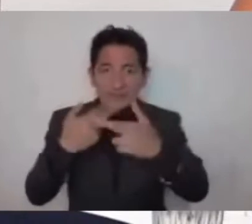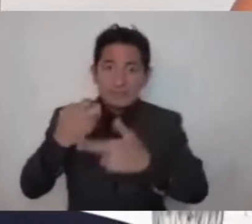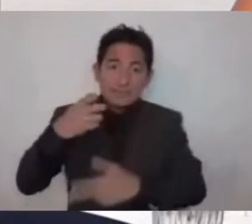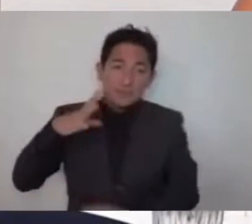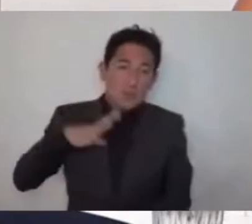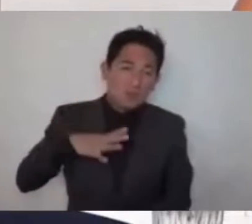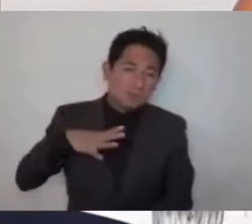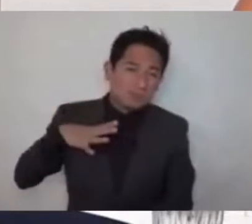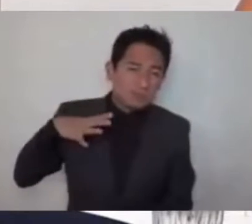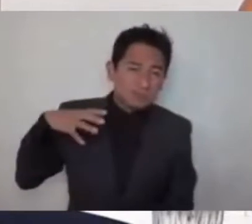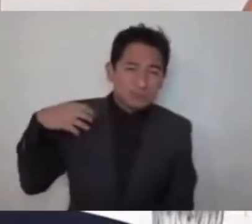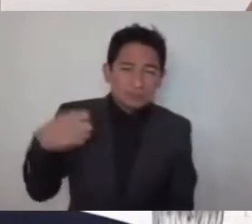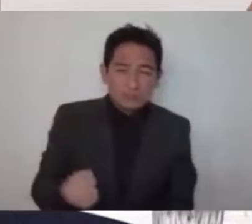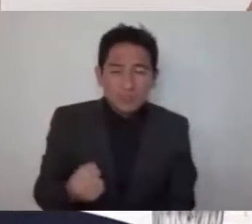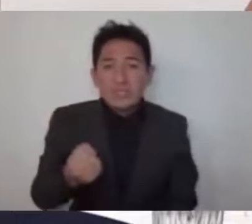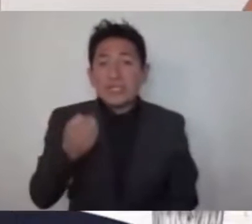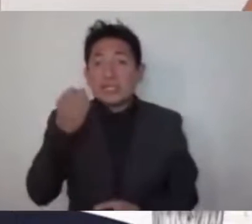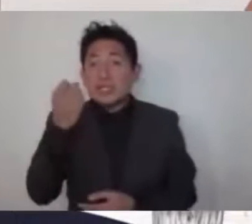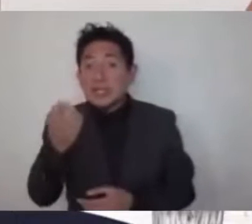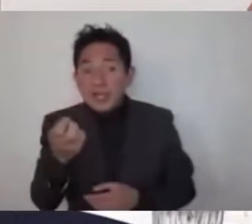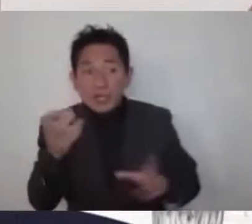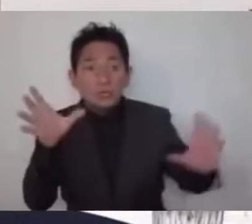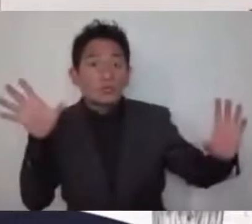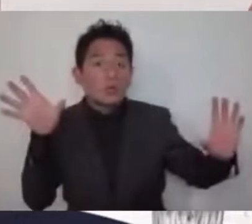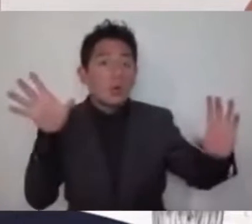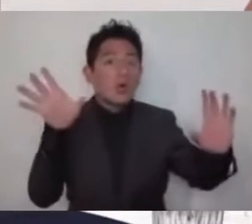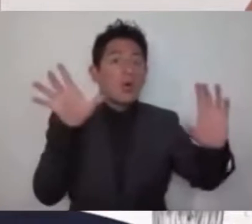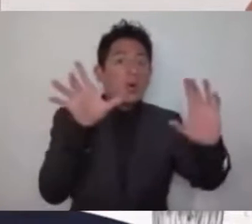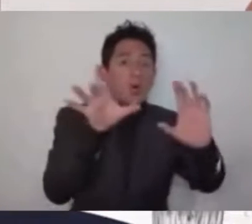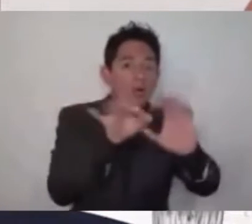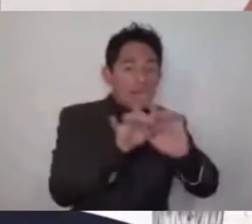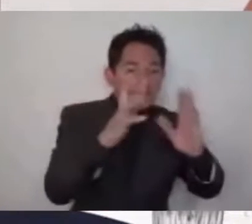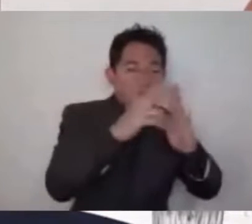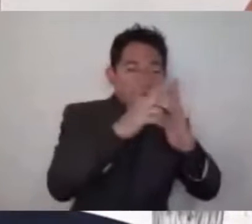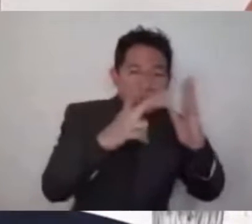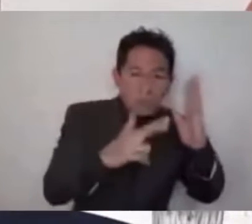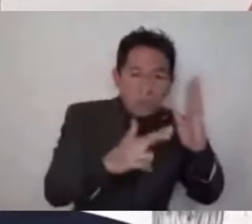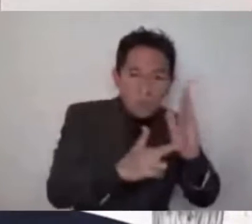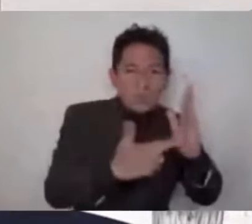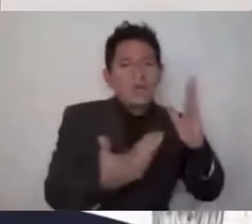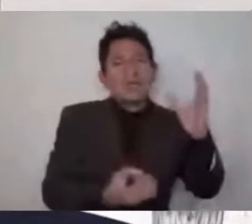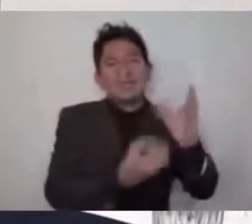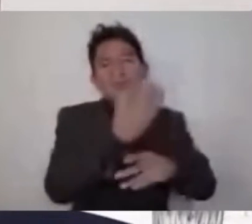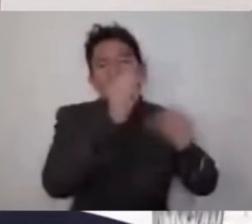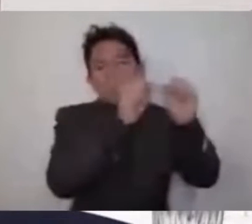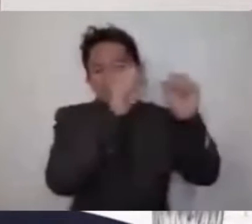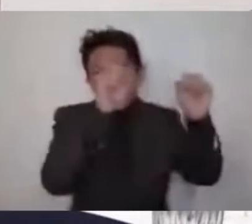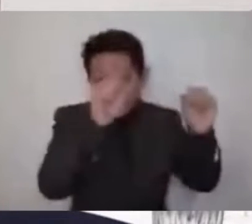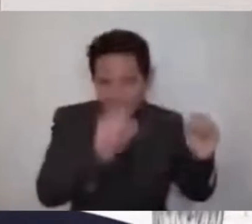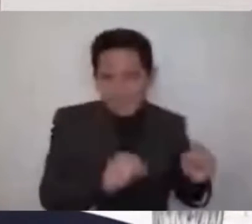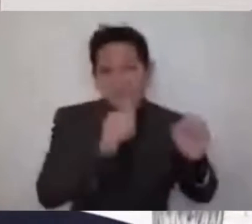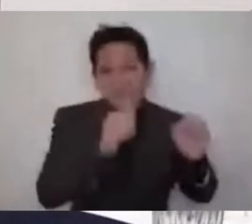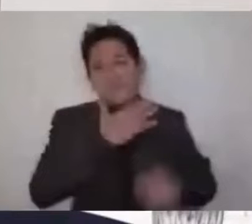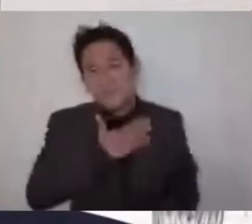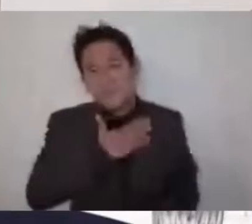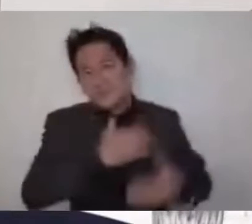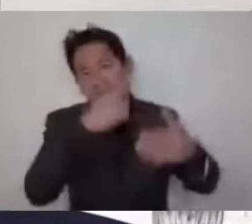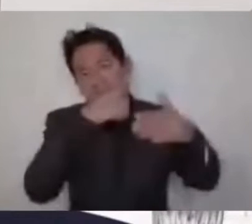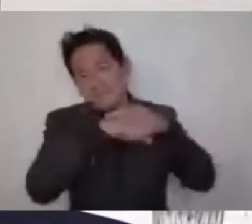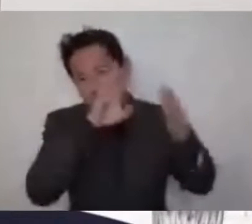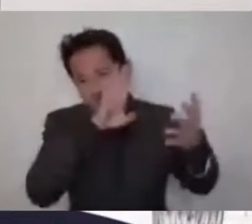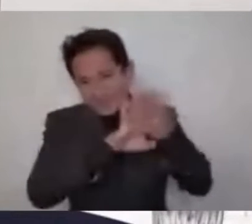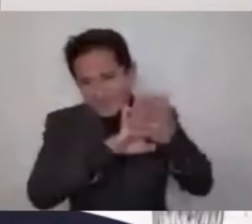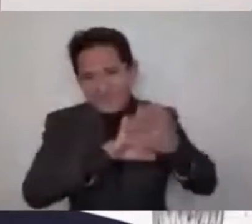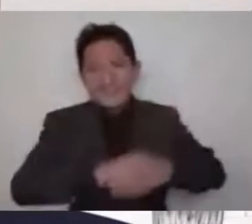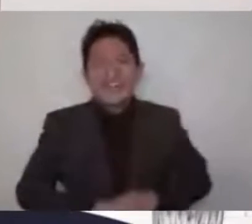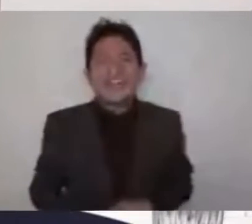Justicia penal el sistema acusatorio penal porque este desarrollo jurisprudencial empezó desde antes de la emisión del código nacional